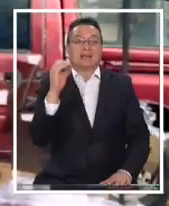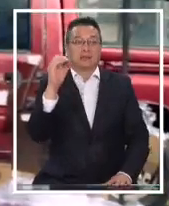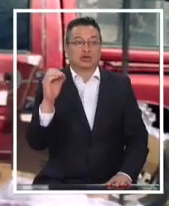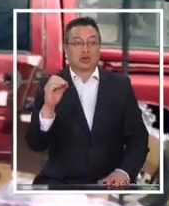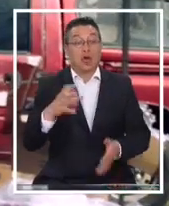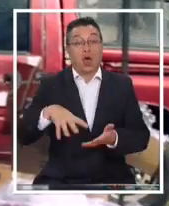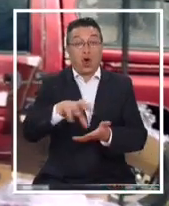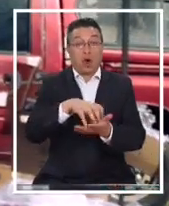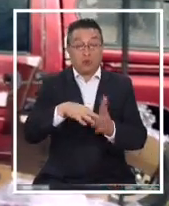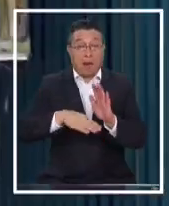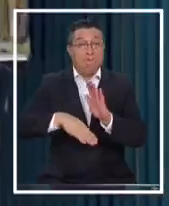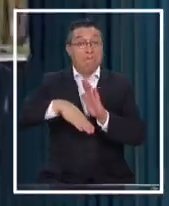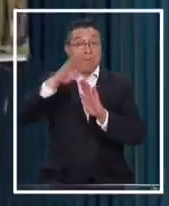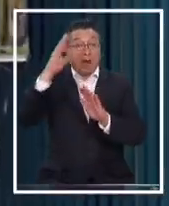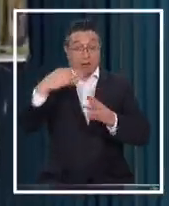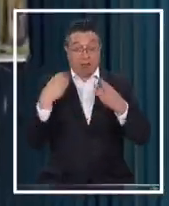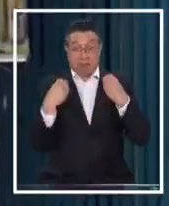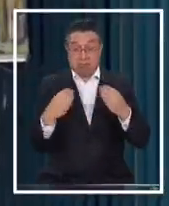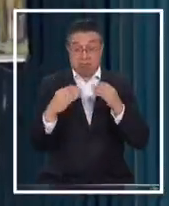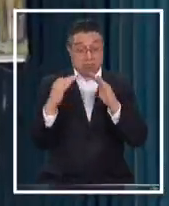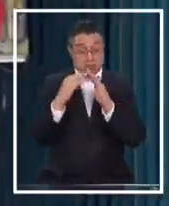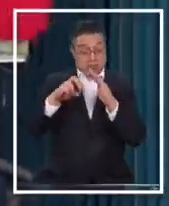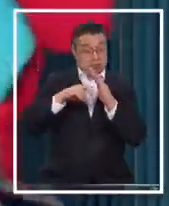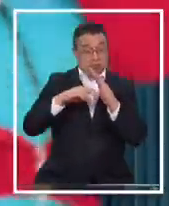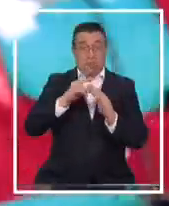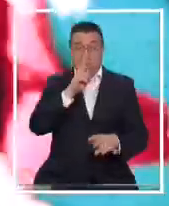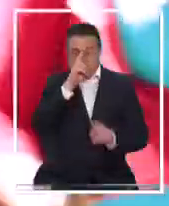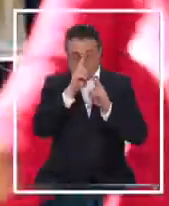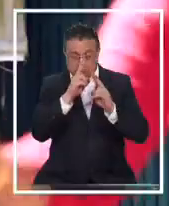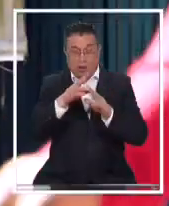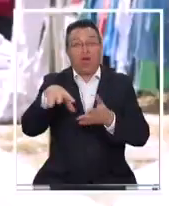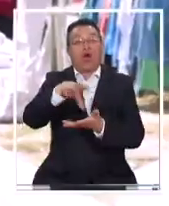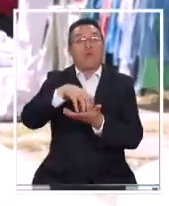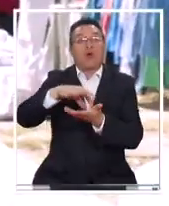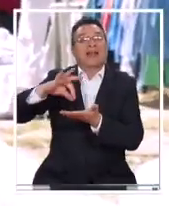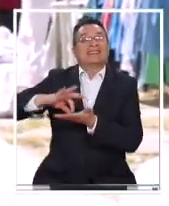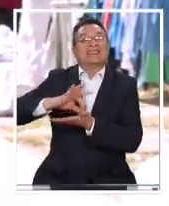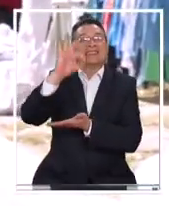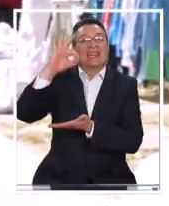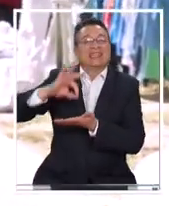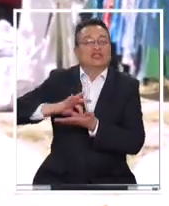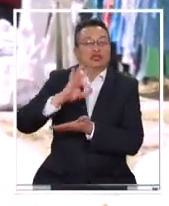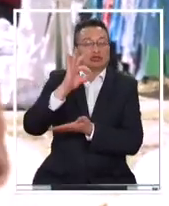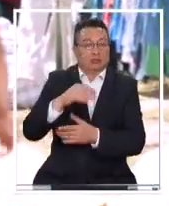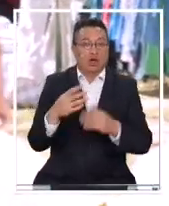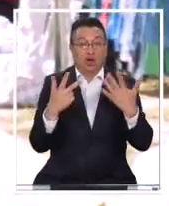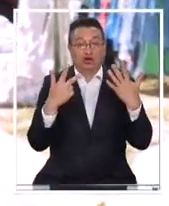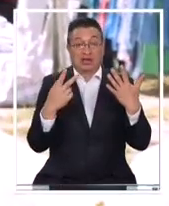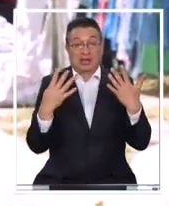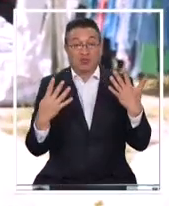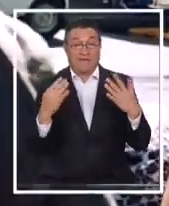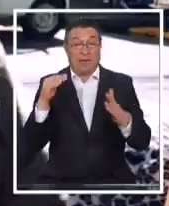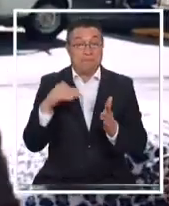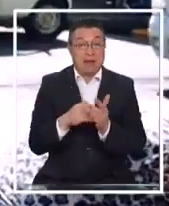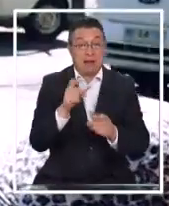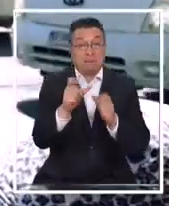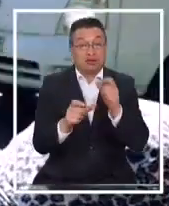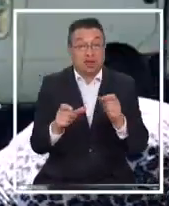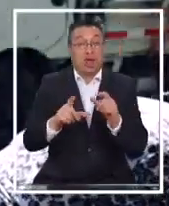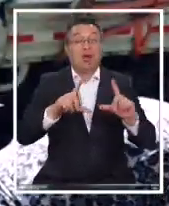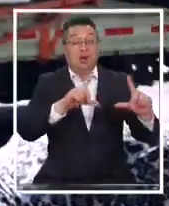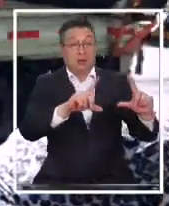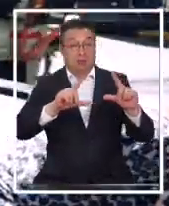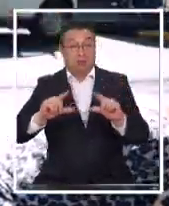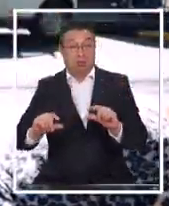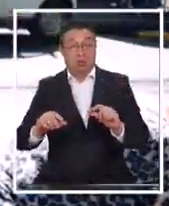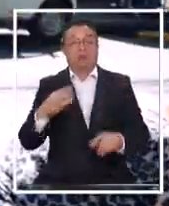La comuna que más ha logrado que sus vecinos se queden en casa es Cerrillos. Son casi 89.000 personas y redujeron su